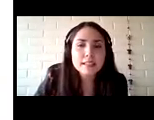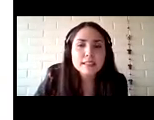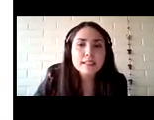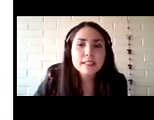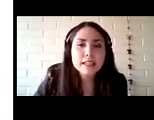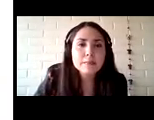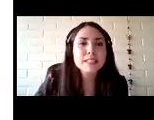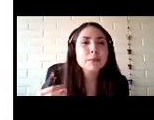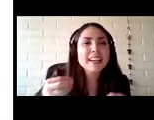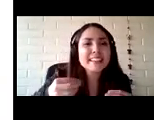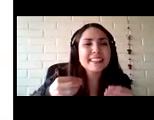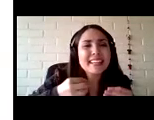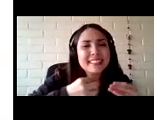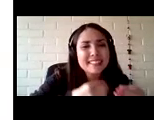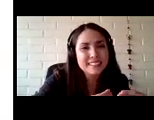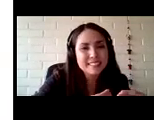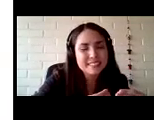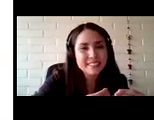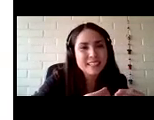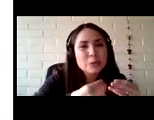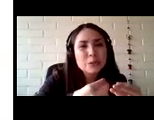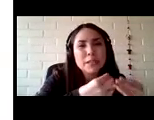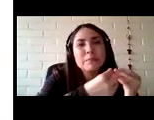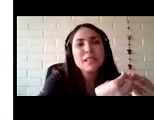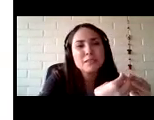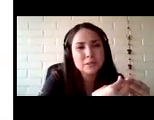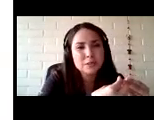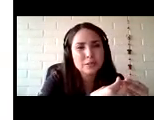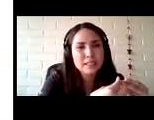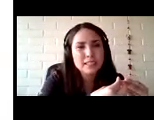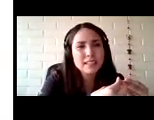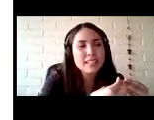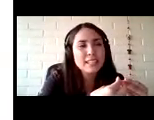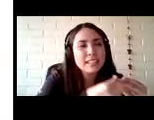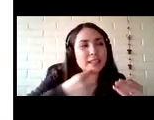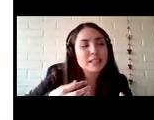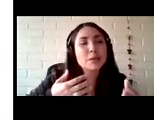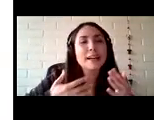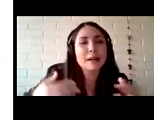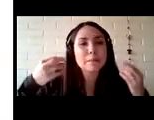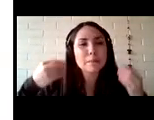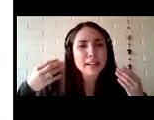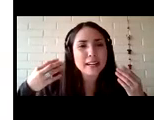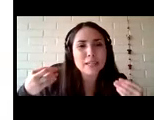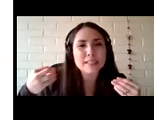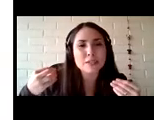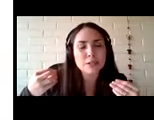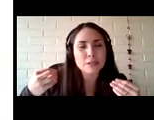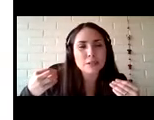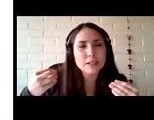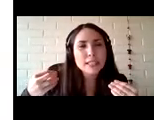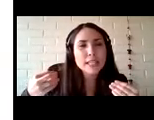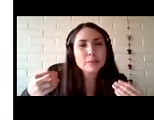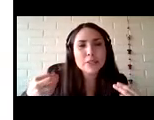generar de que empezamos a generalizar el comportamiento y empezamos a cambiar la